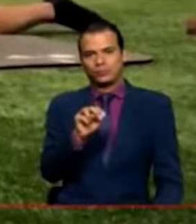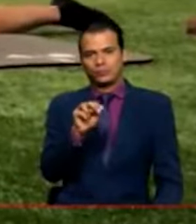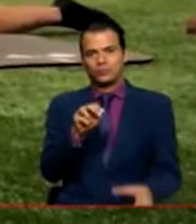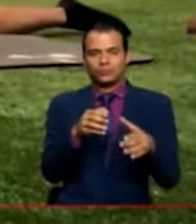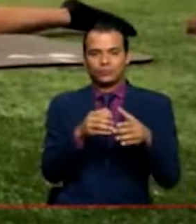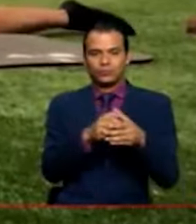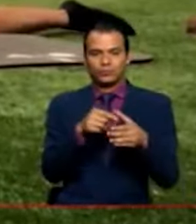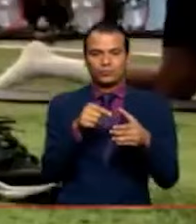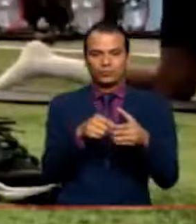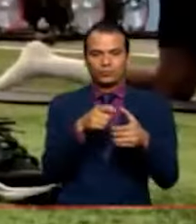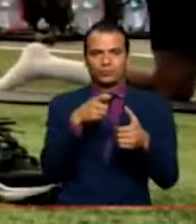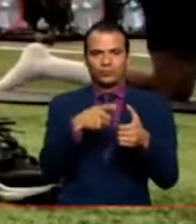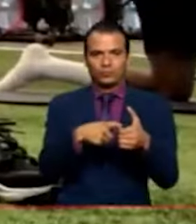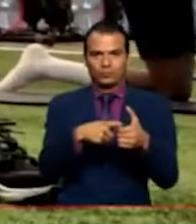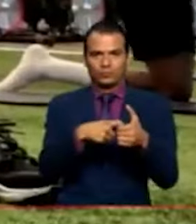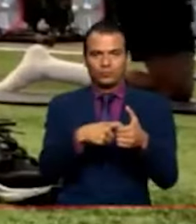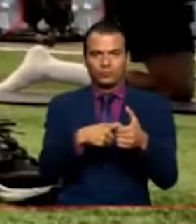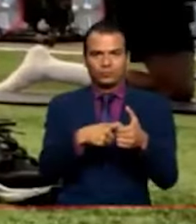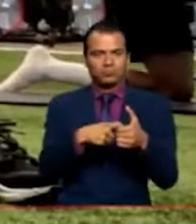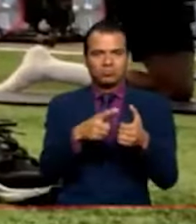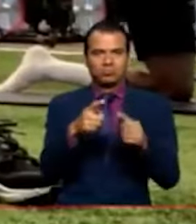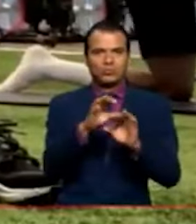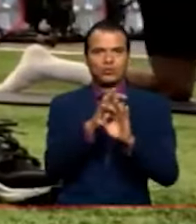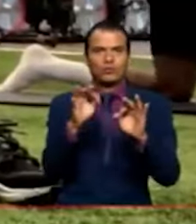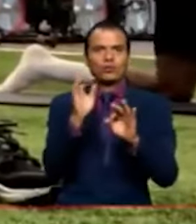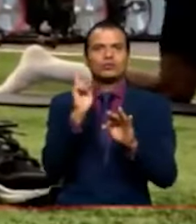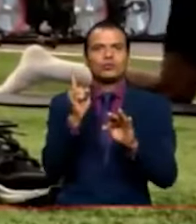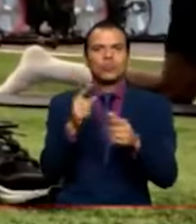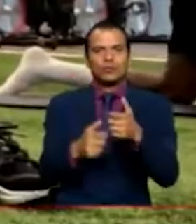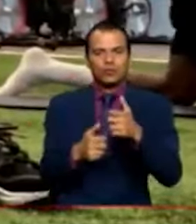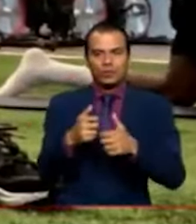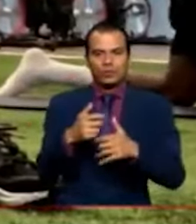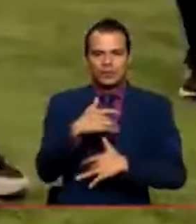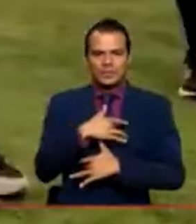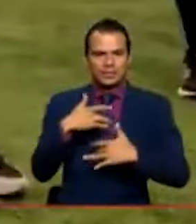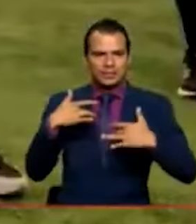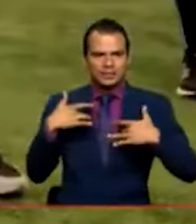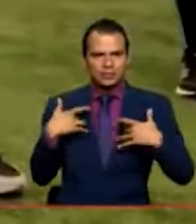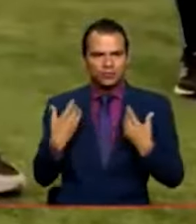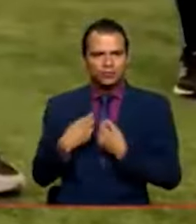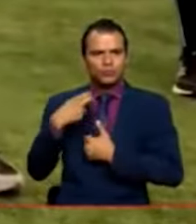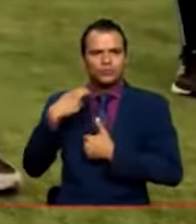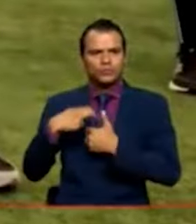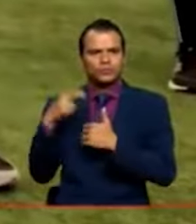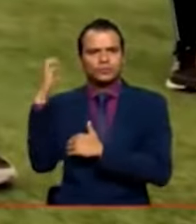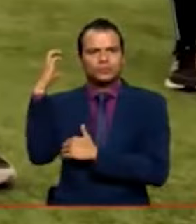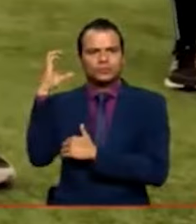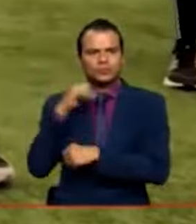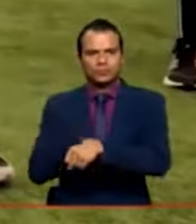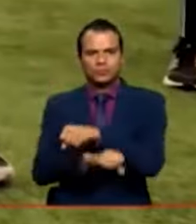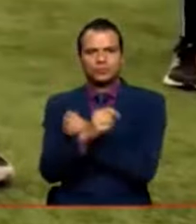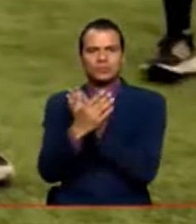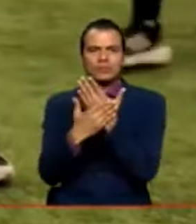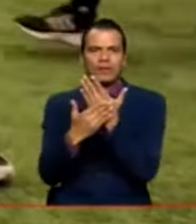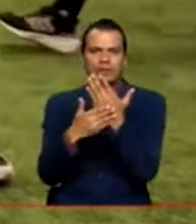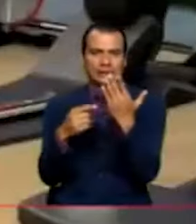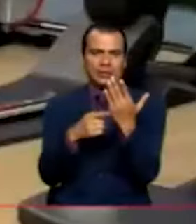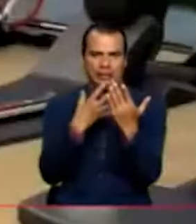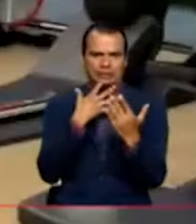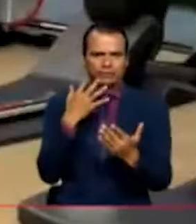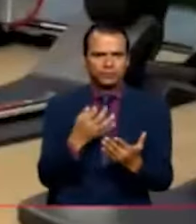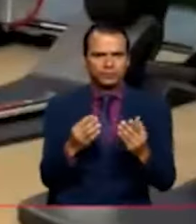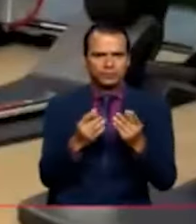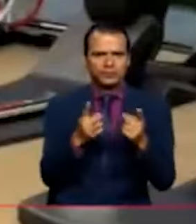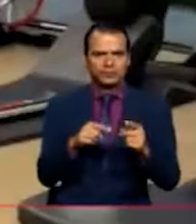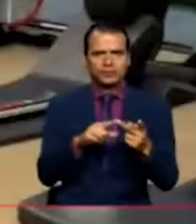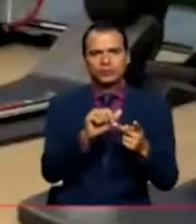Atalanta United fue retirado de la convocatoria debido a una lesión muscular, según informó la Federación Colombiana de Fútbol. Anunció además